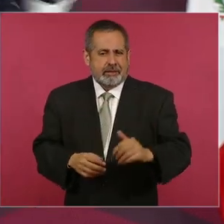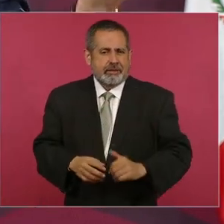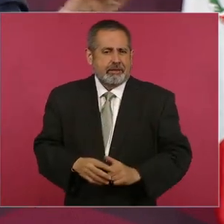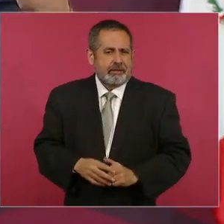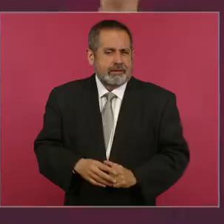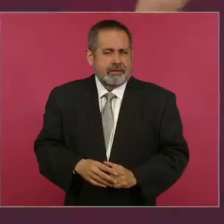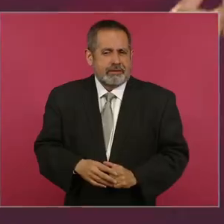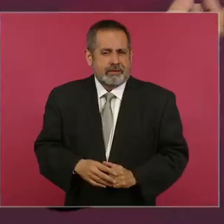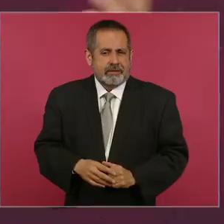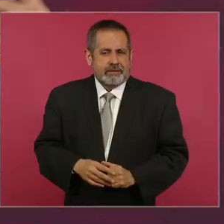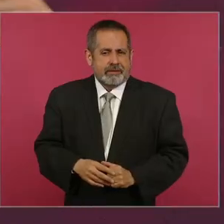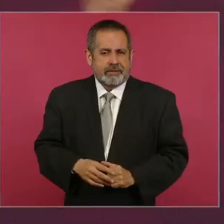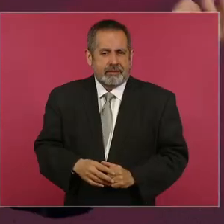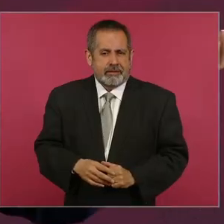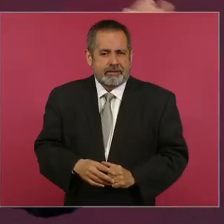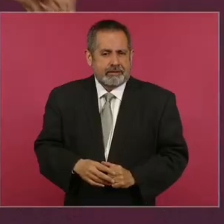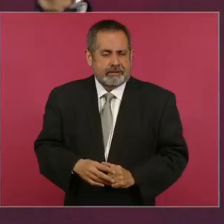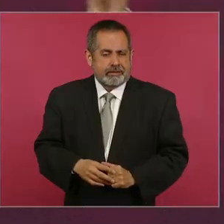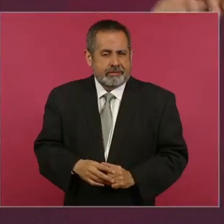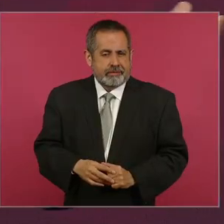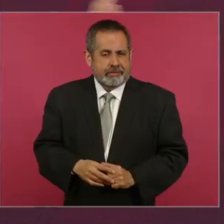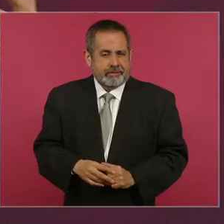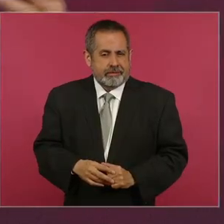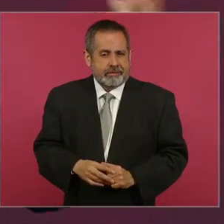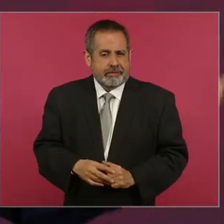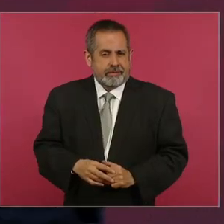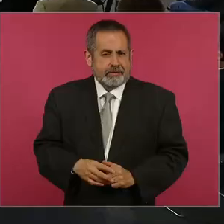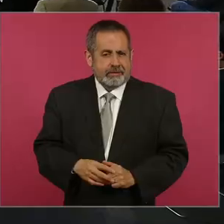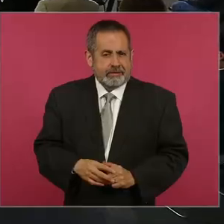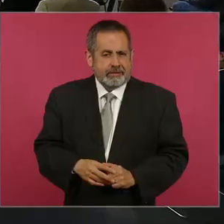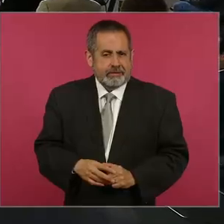y no se sabe